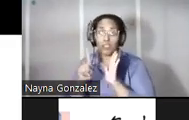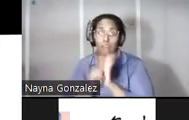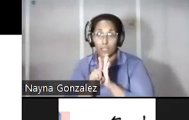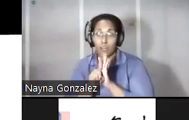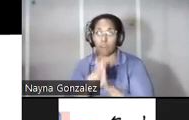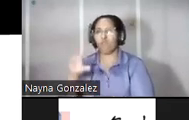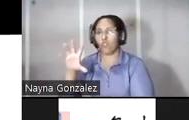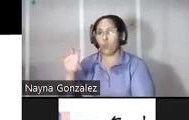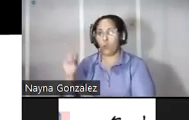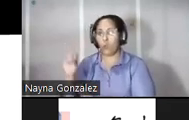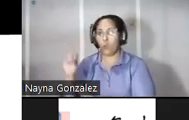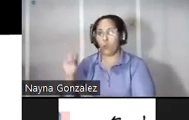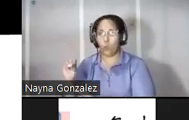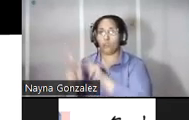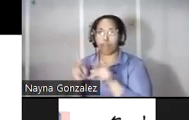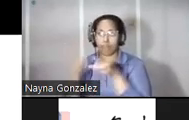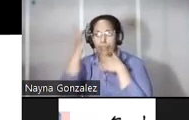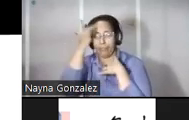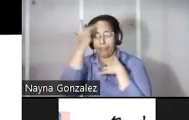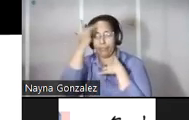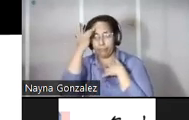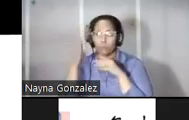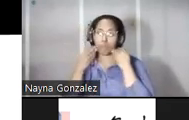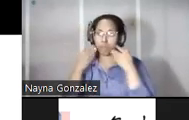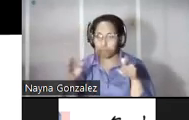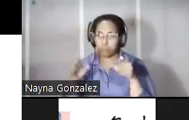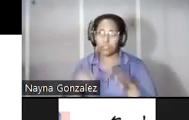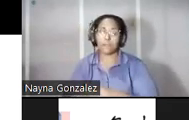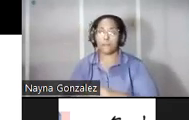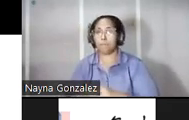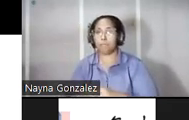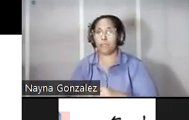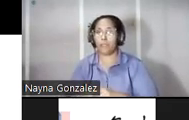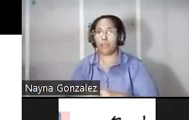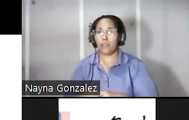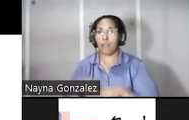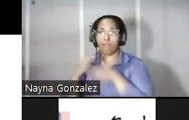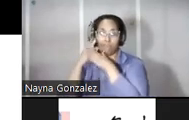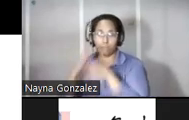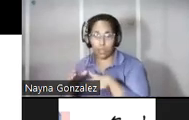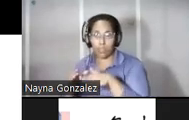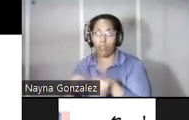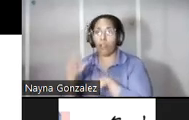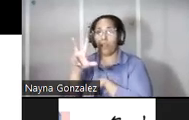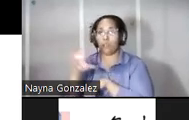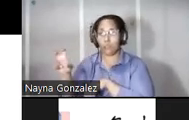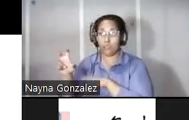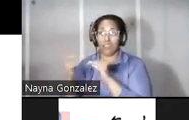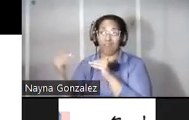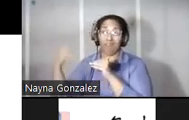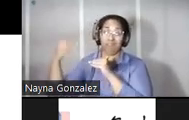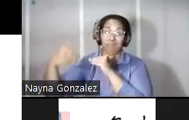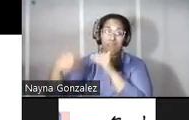localizado como unos 50 pacientes. En general se calculaba que el promedio ascendía a 300 y muchos